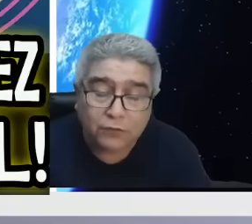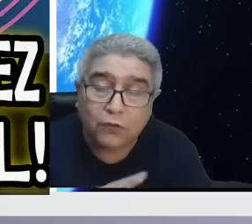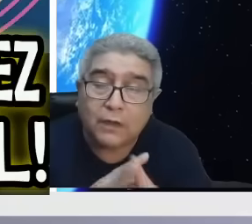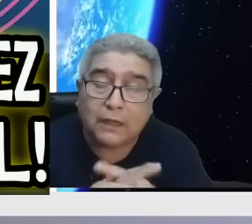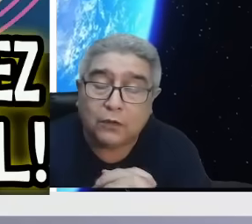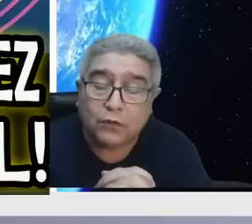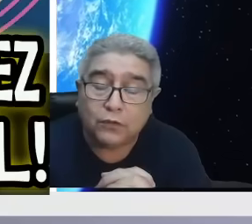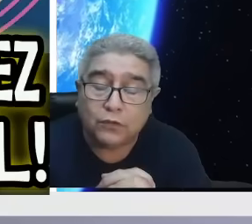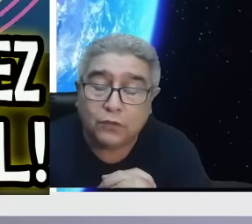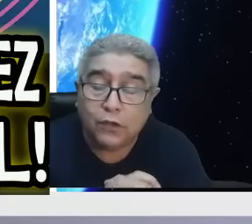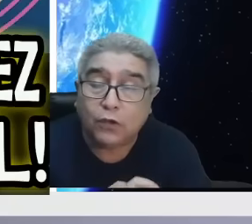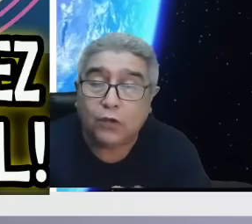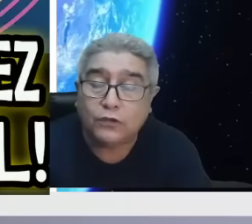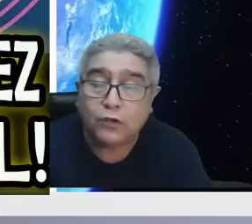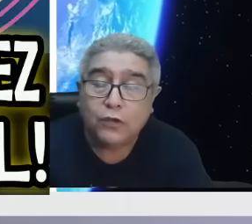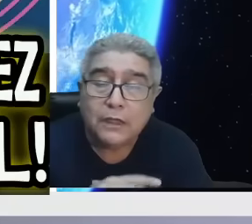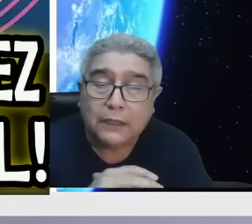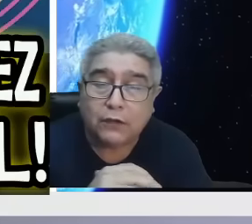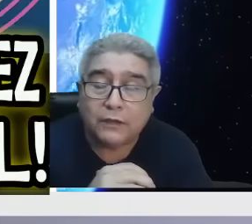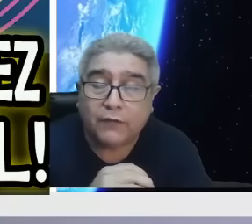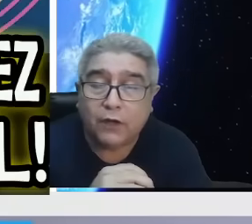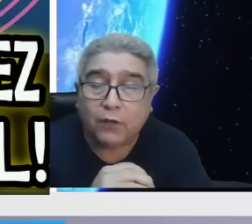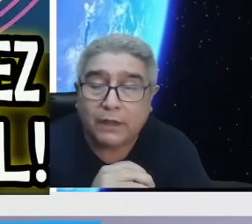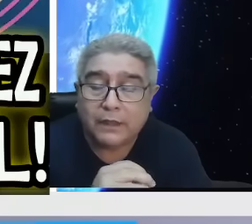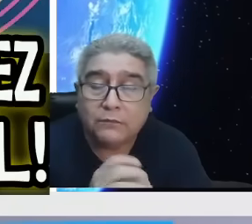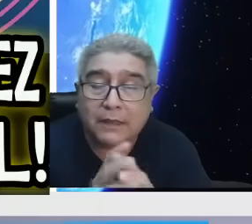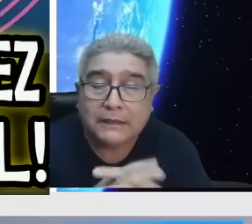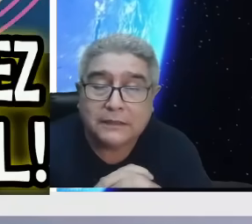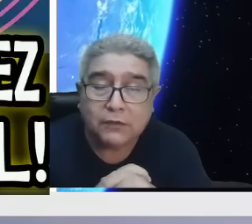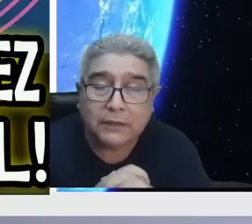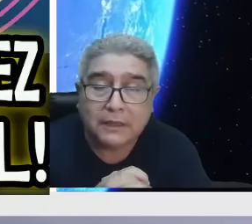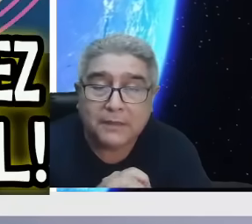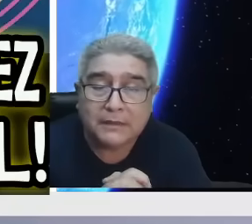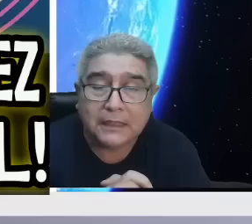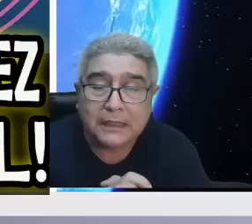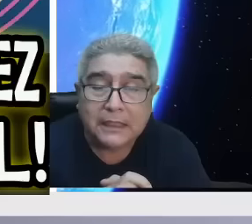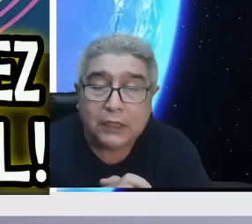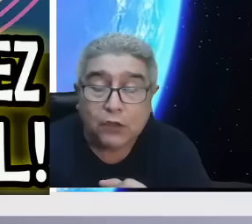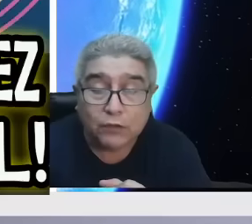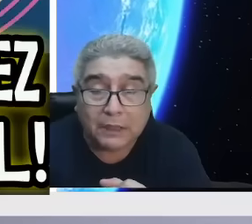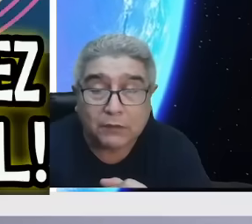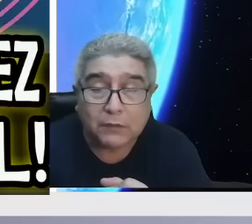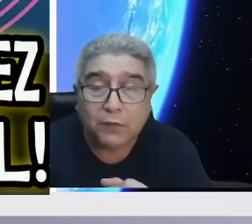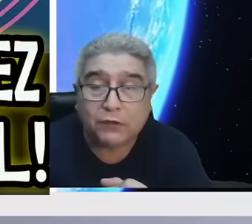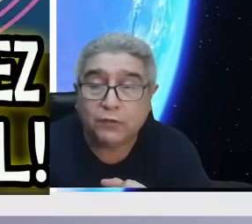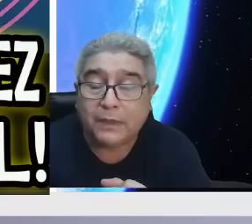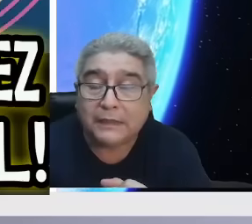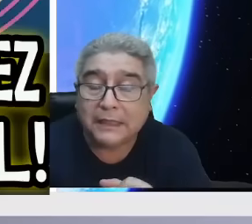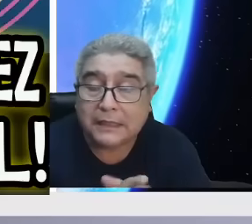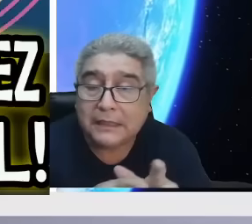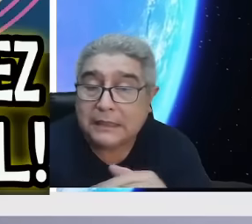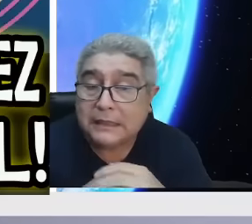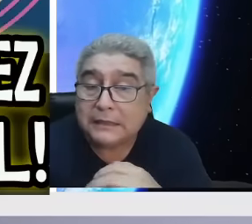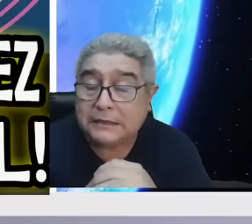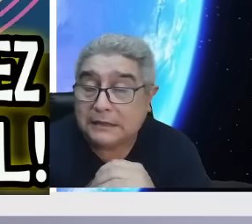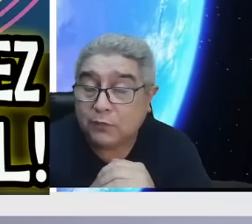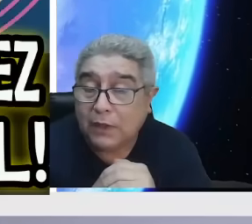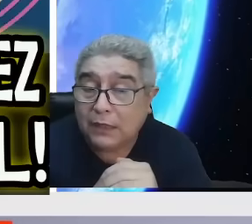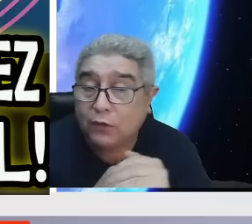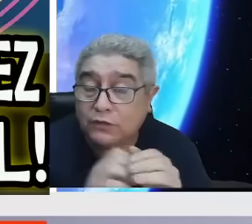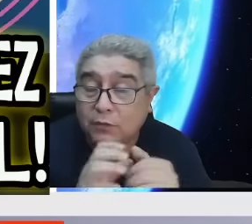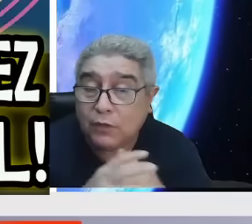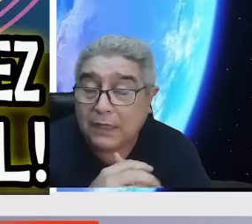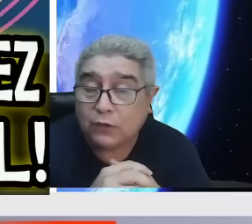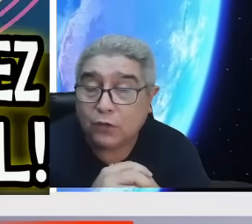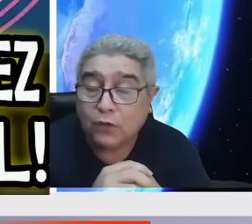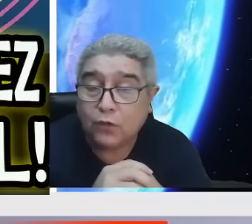la situación con Luis Donaldo Colosio, creo que está fuera de lugar. Es un magnicidio que realmente no estamos en momentos para estar